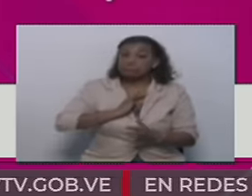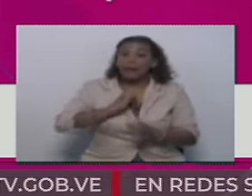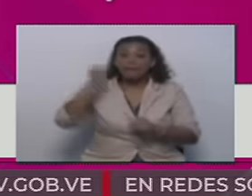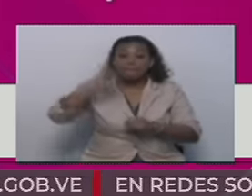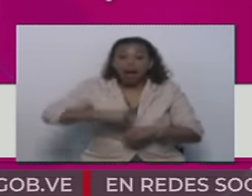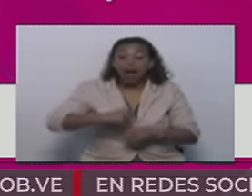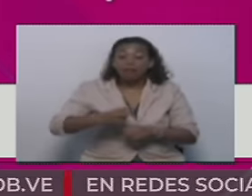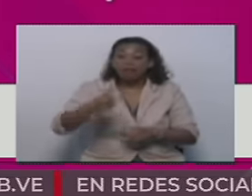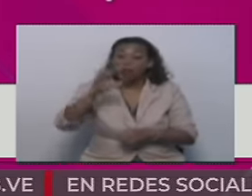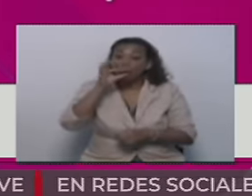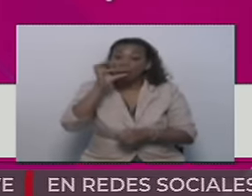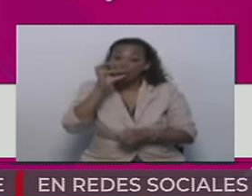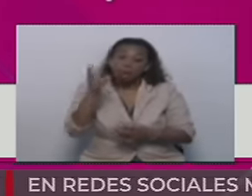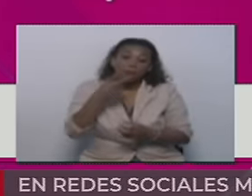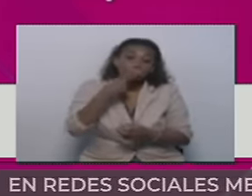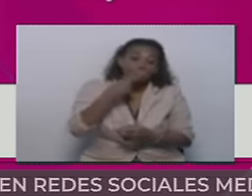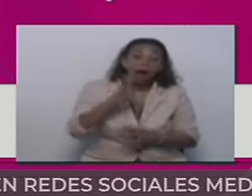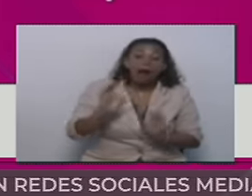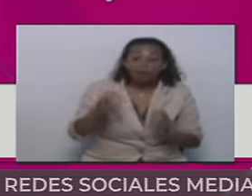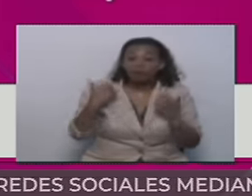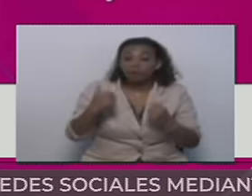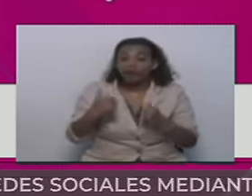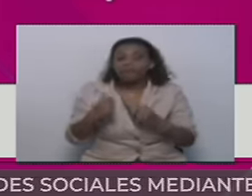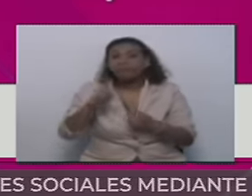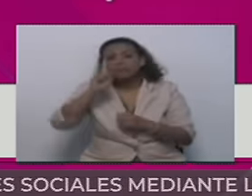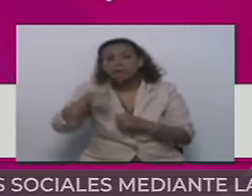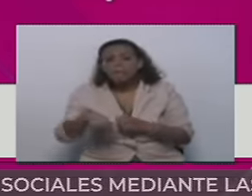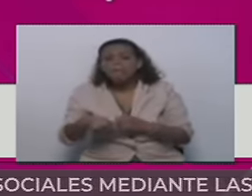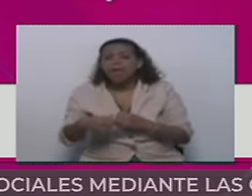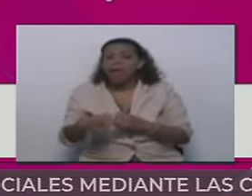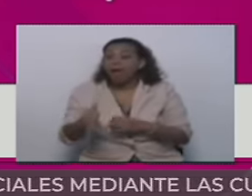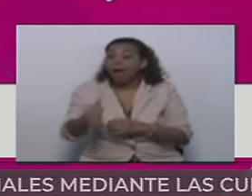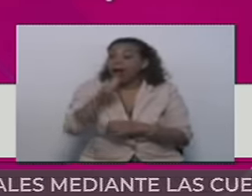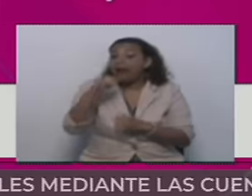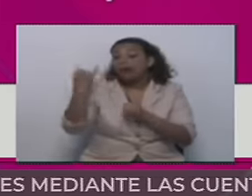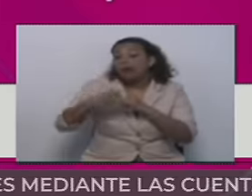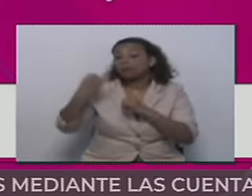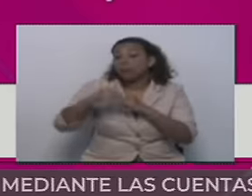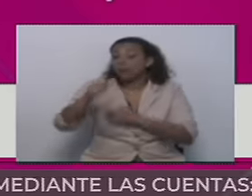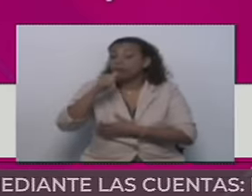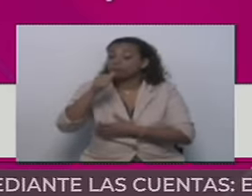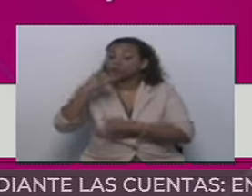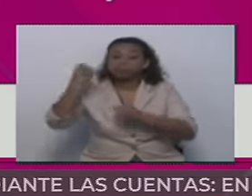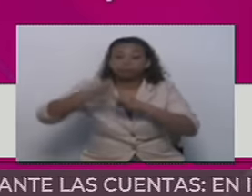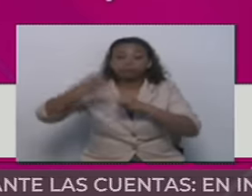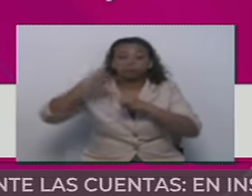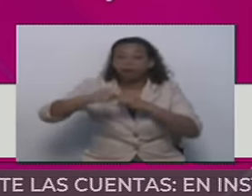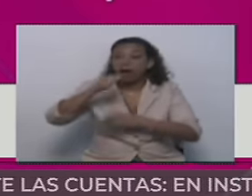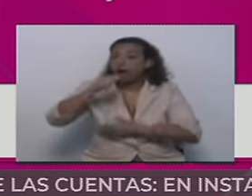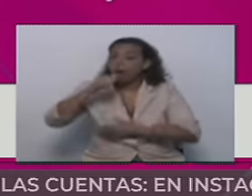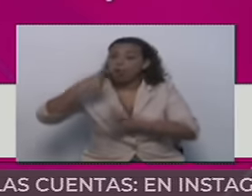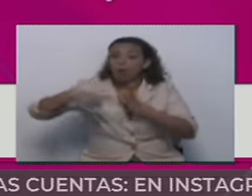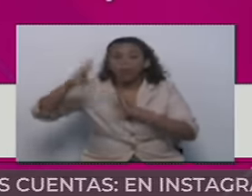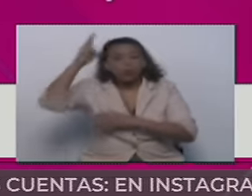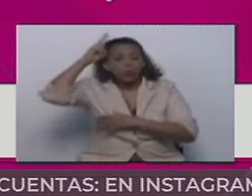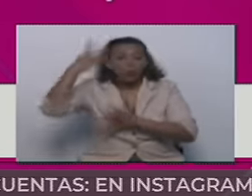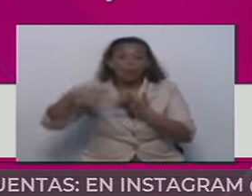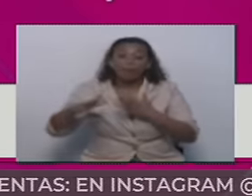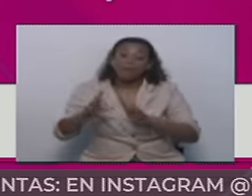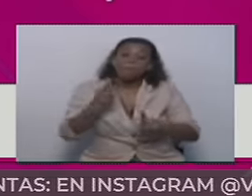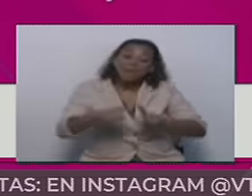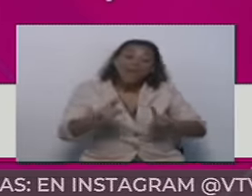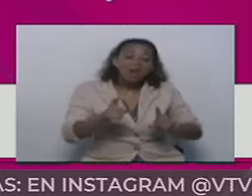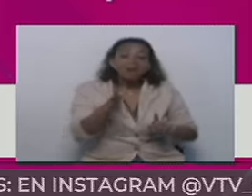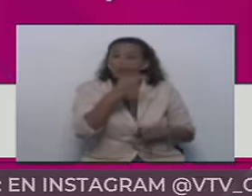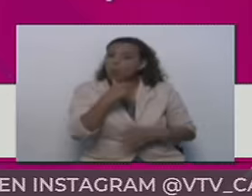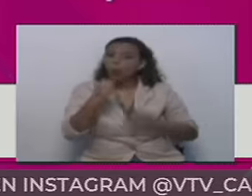que el tabaco, que el cigarrito. Y la cañandonga. El alcohol. Correcto. Además, presidente, una vida más sedentaria